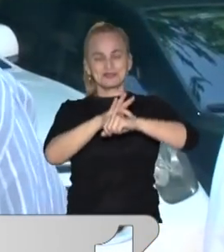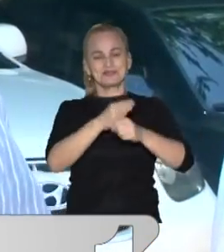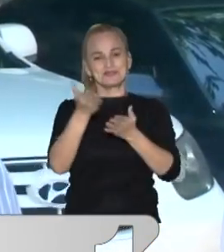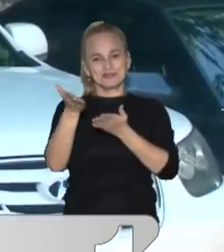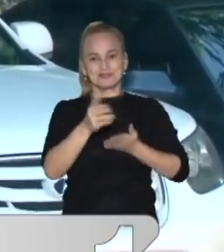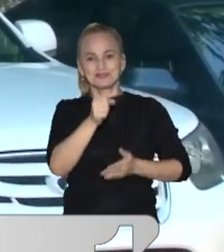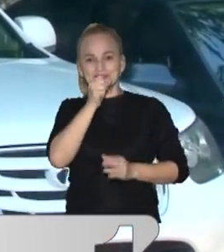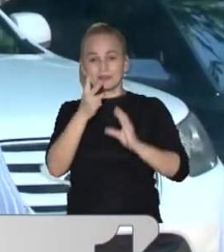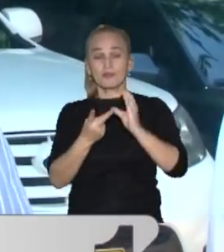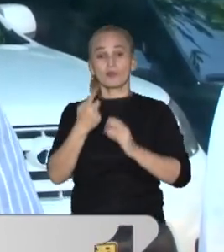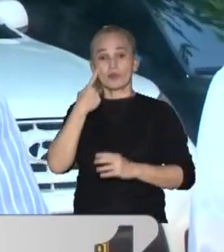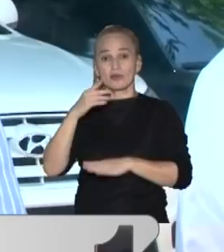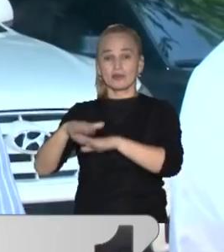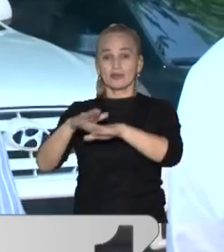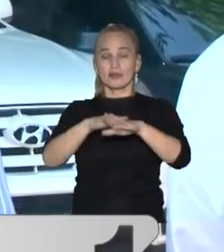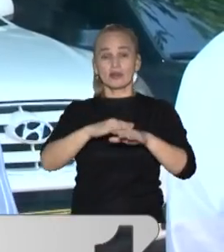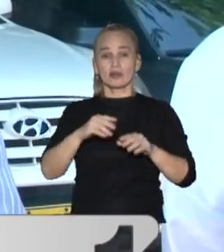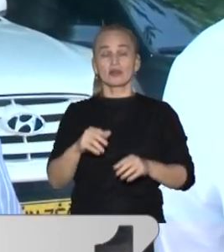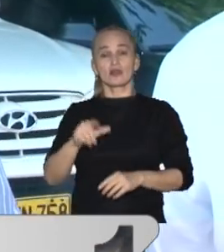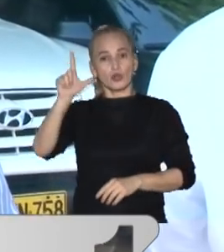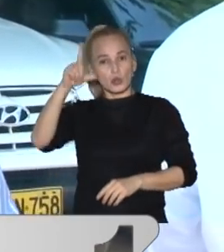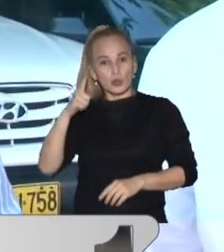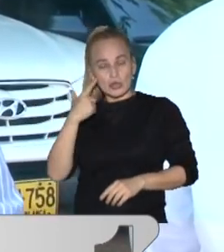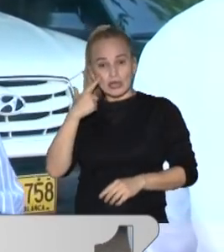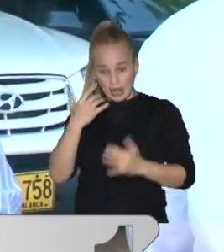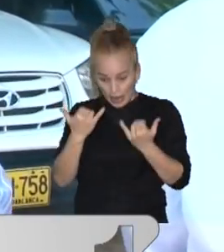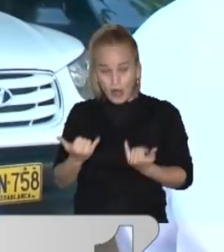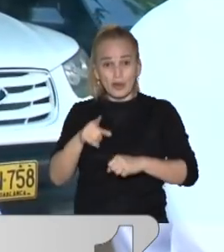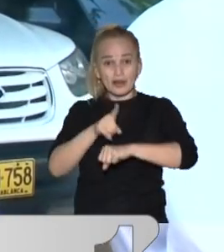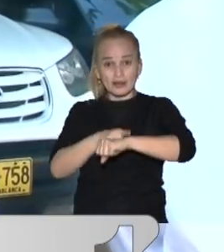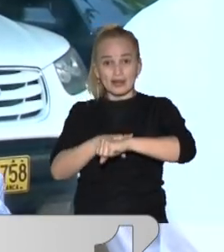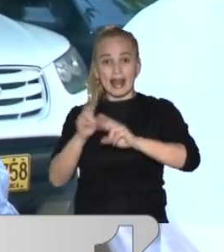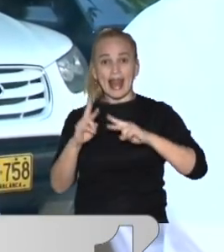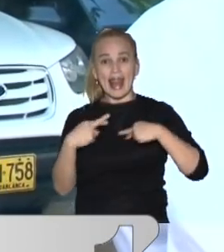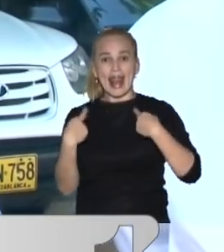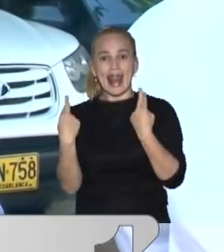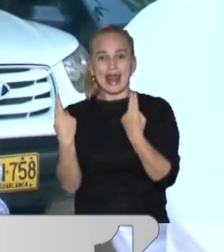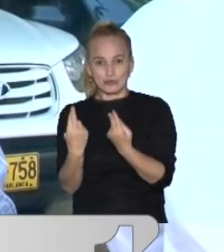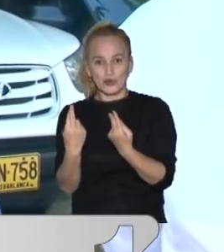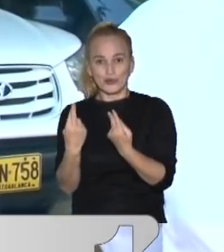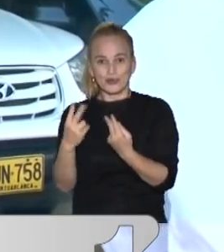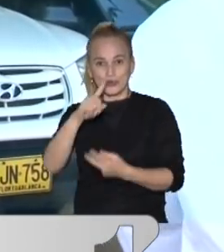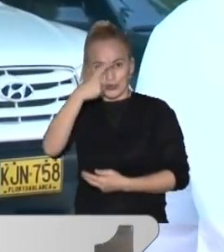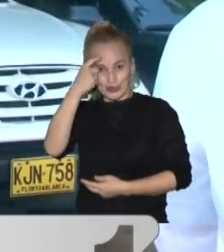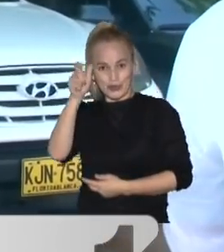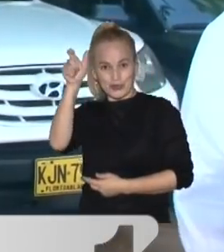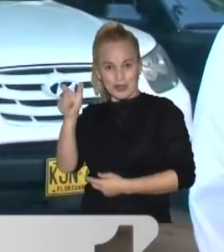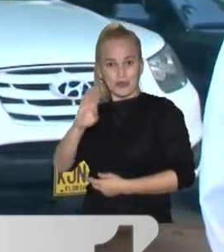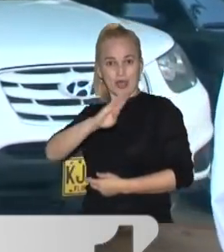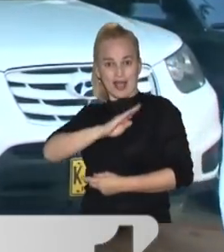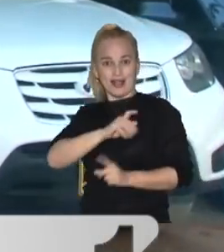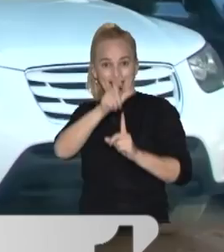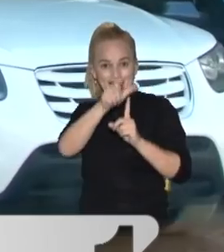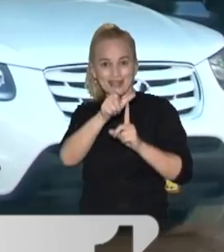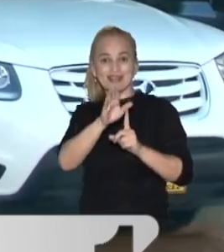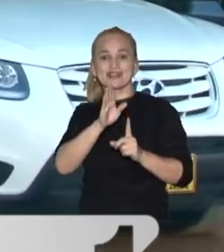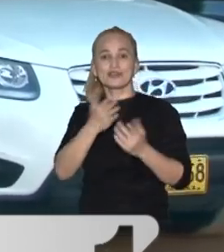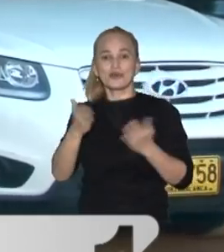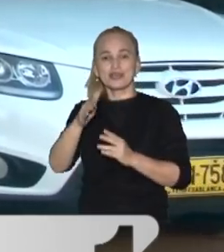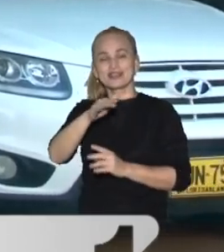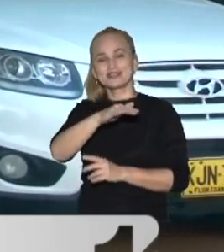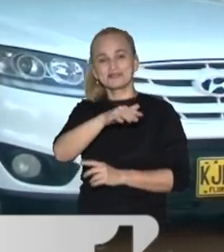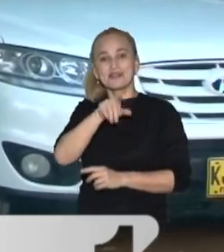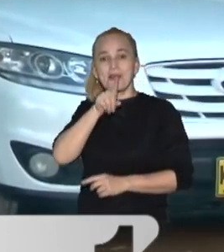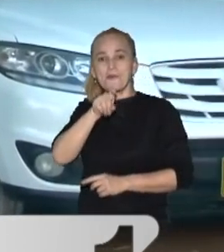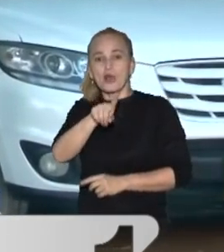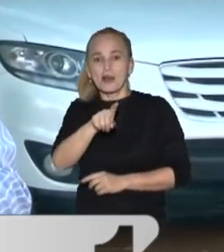mucha atención, Luisa, porque en ese momento también se desarrolla una reunión entre el gobernador y los alcaldes del área metropolitana donde